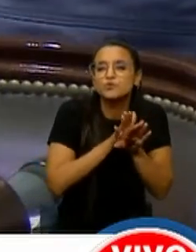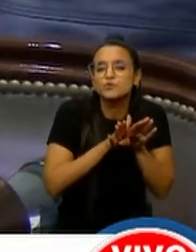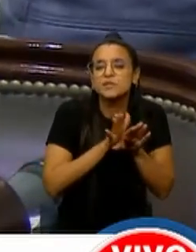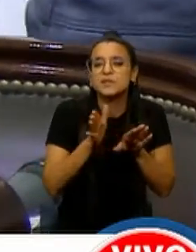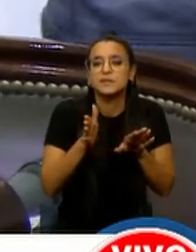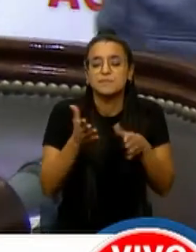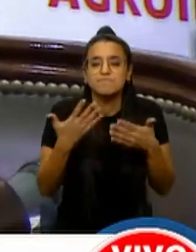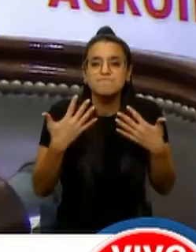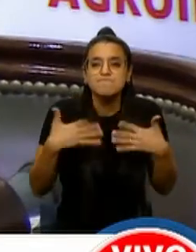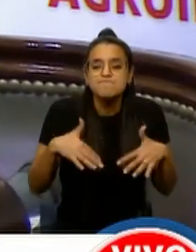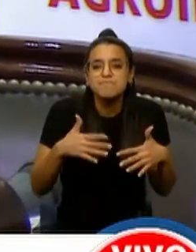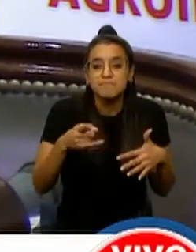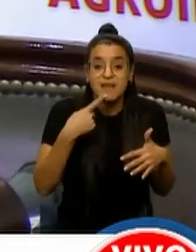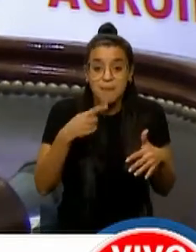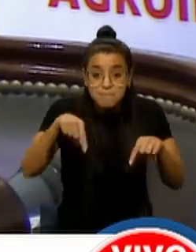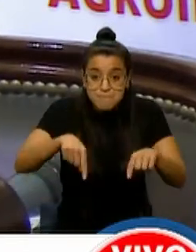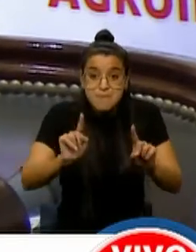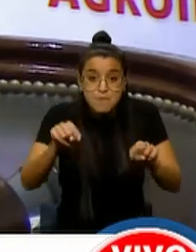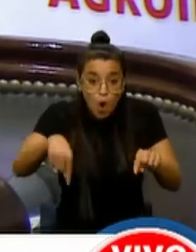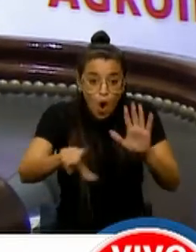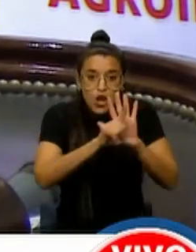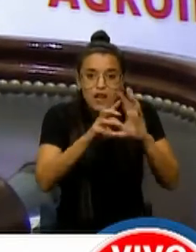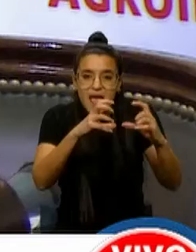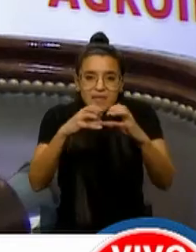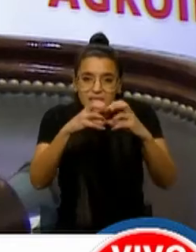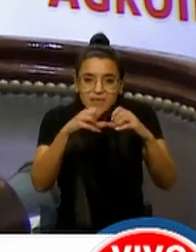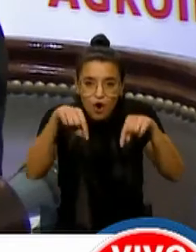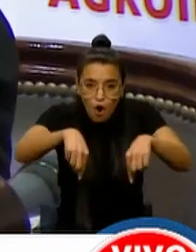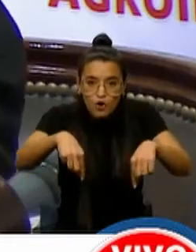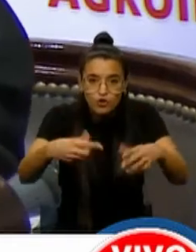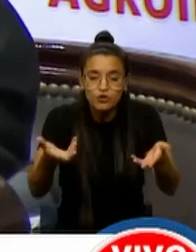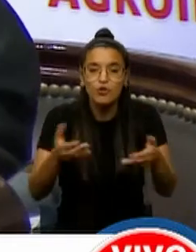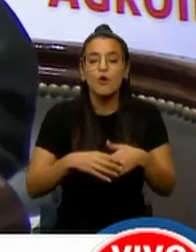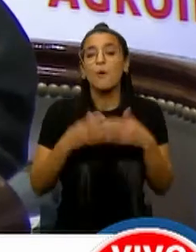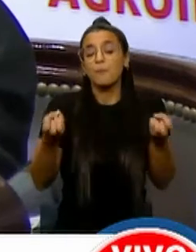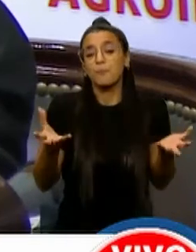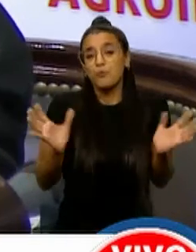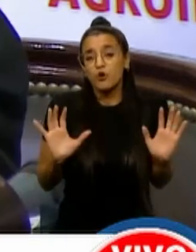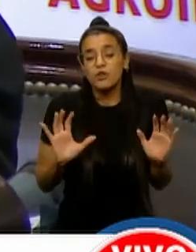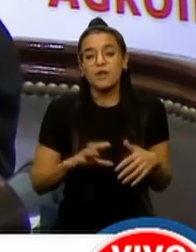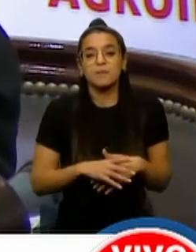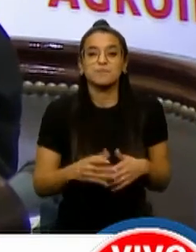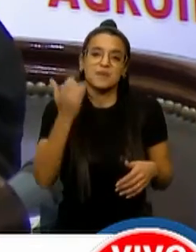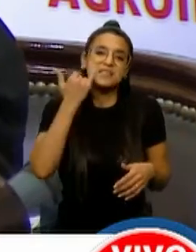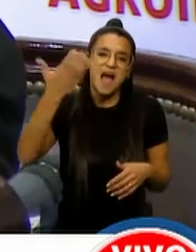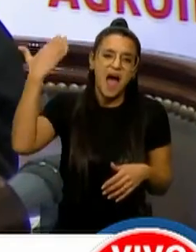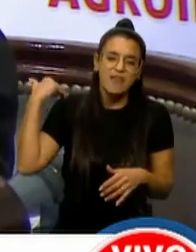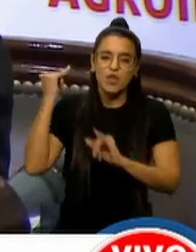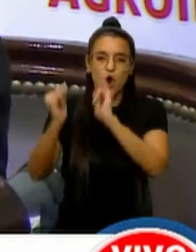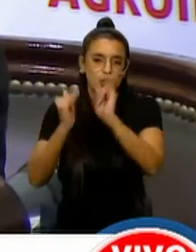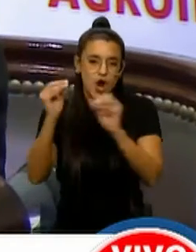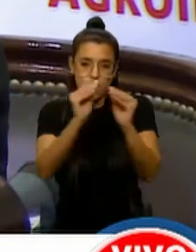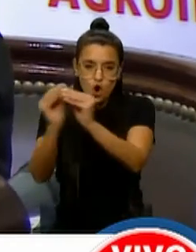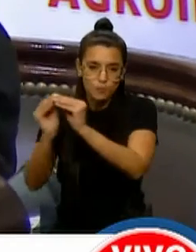medida esta ley que hoy estamos tratando. Porque de alguna manera ya han descrito varios